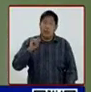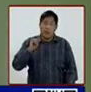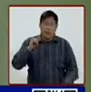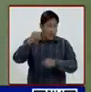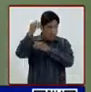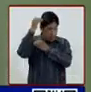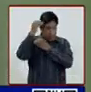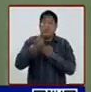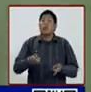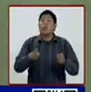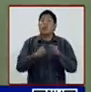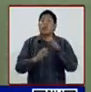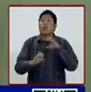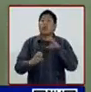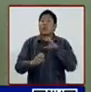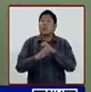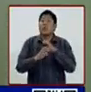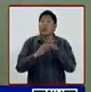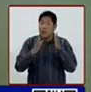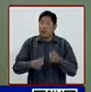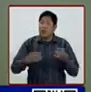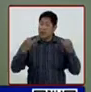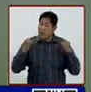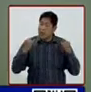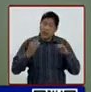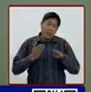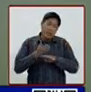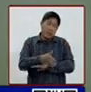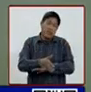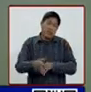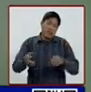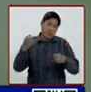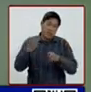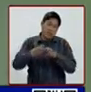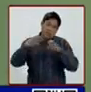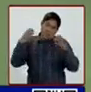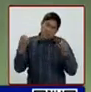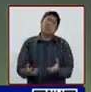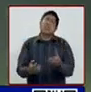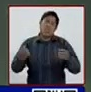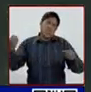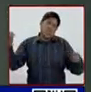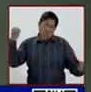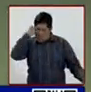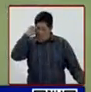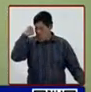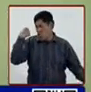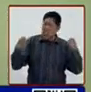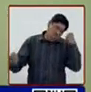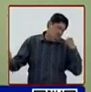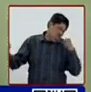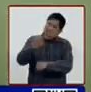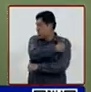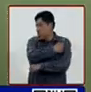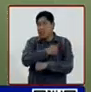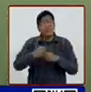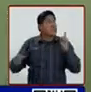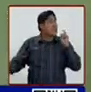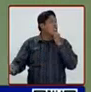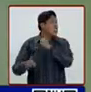en Santa Cruz cuando los transportistas intentaron pasar hubo golpes y pedradas usted está observando imágenes esos